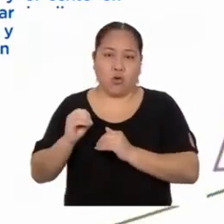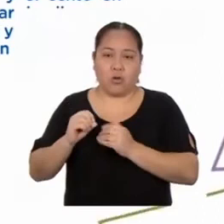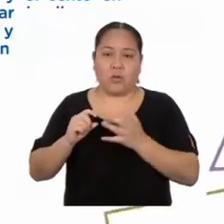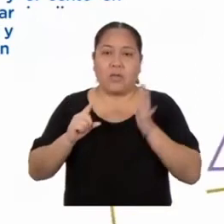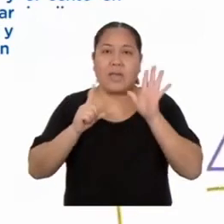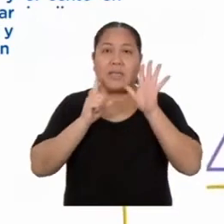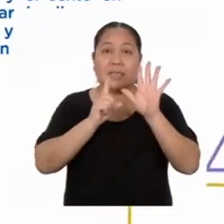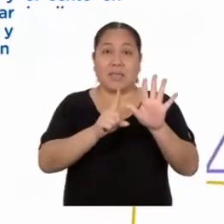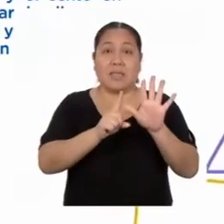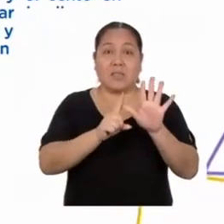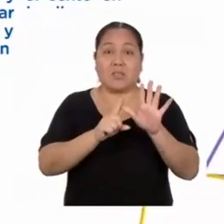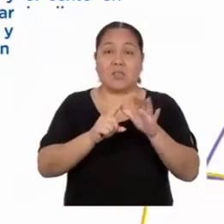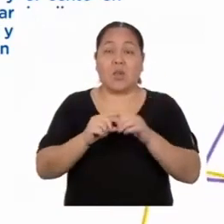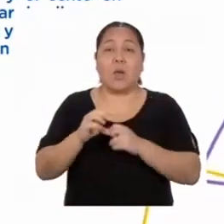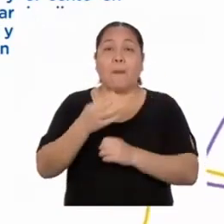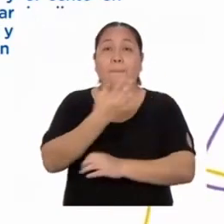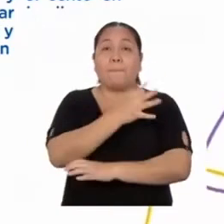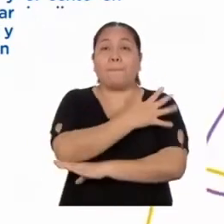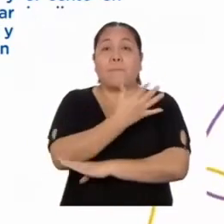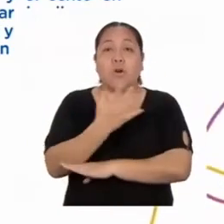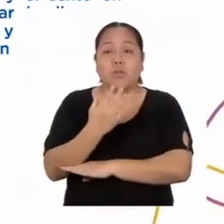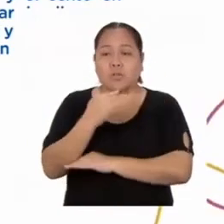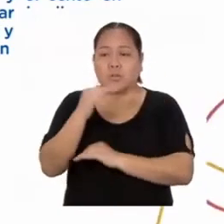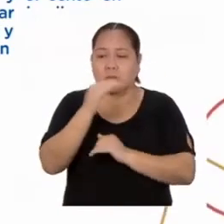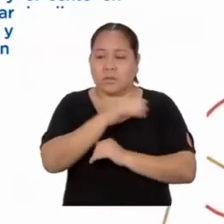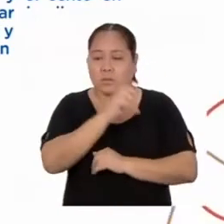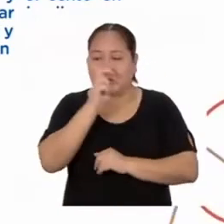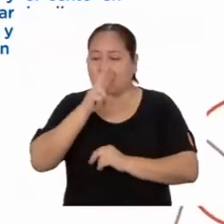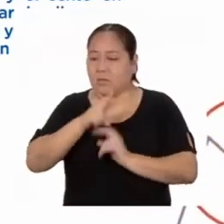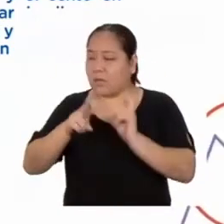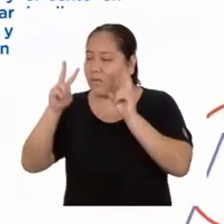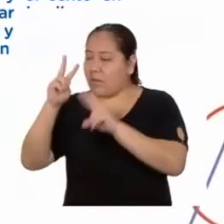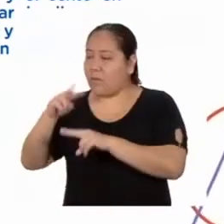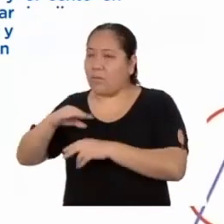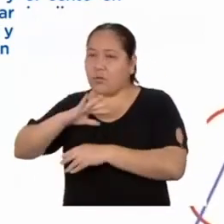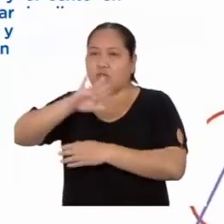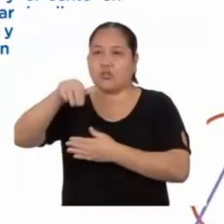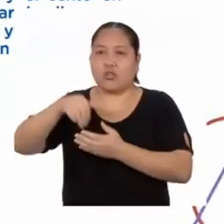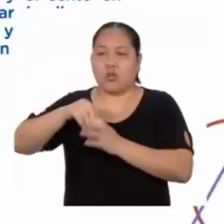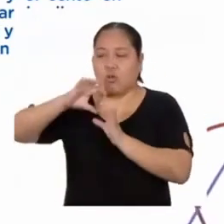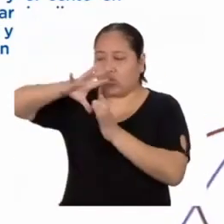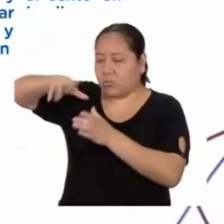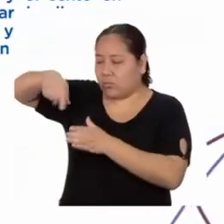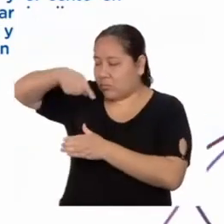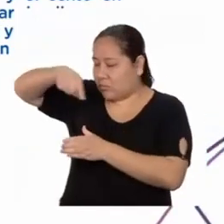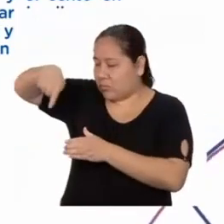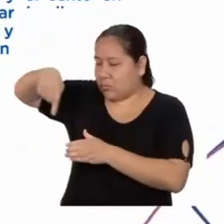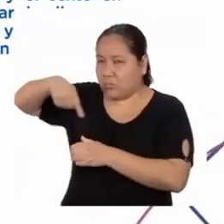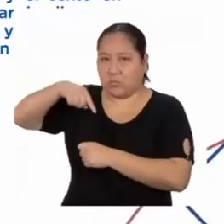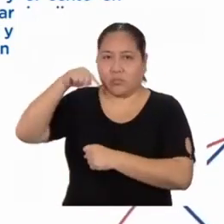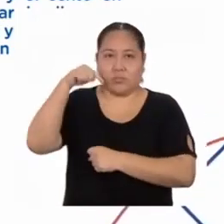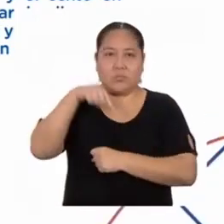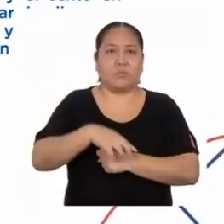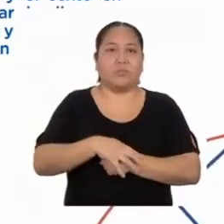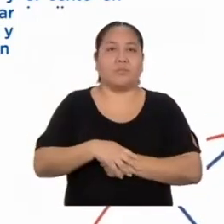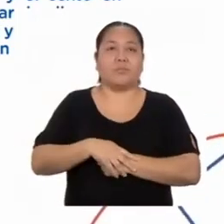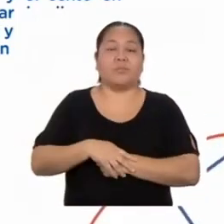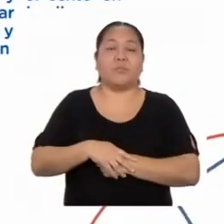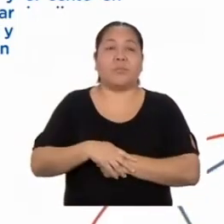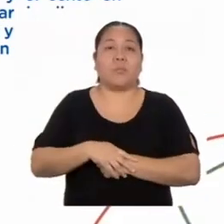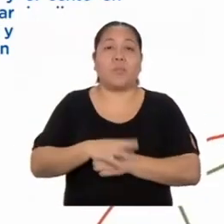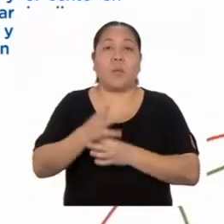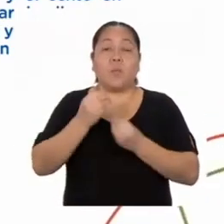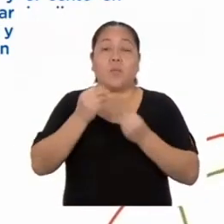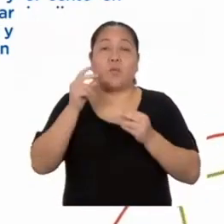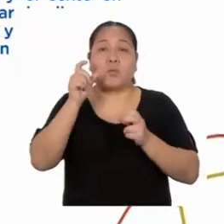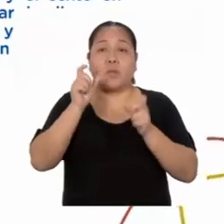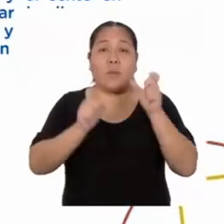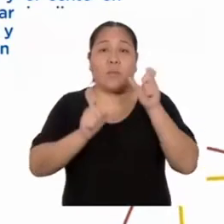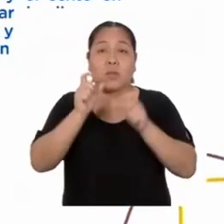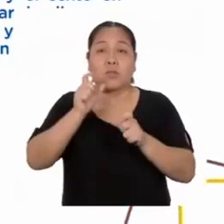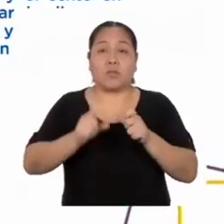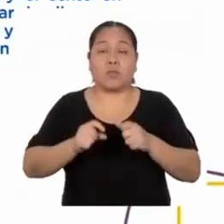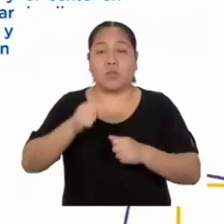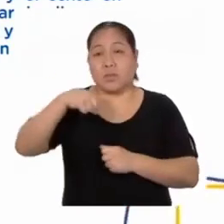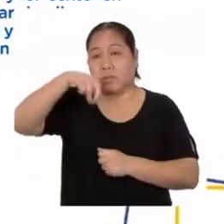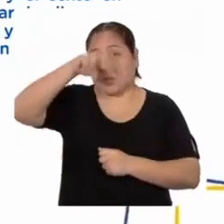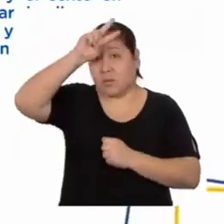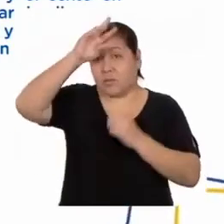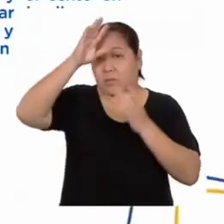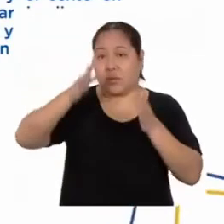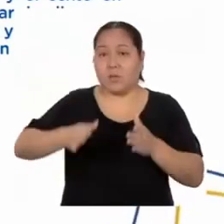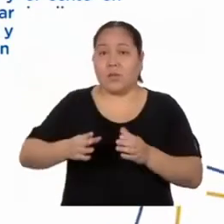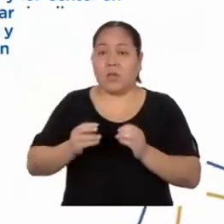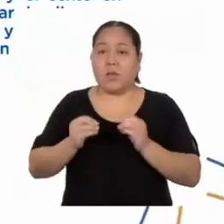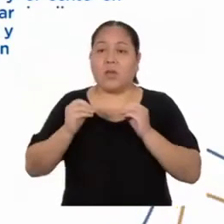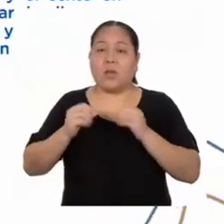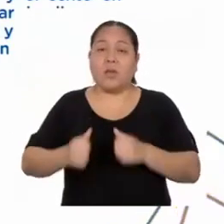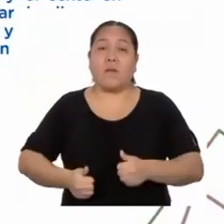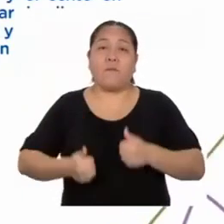primarios, si se consideran todos los tipos de bosques. A pesar de ello, gran parte de la población peruana, habitantes de los Andes